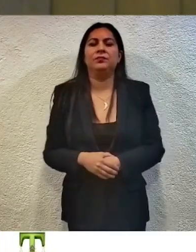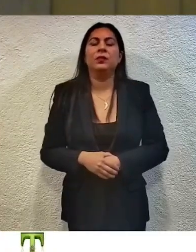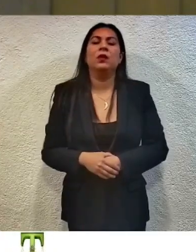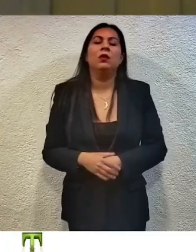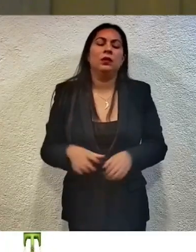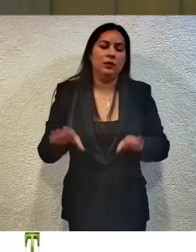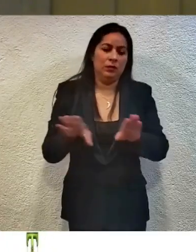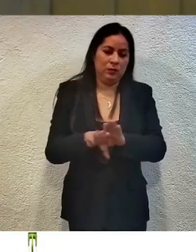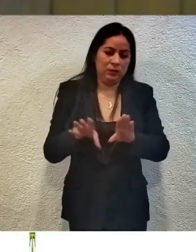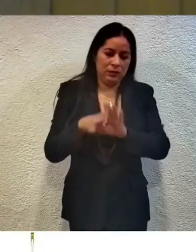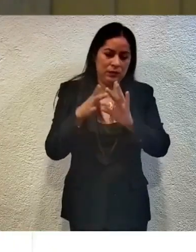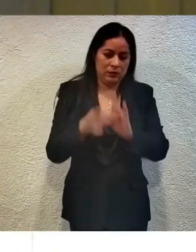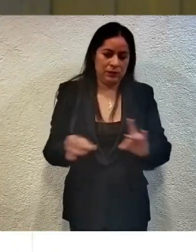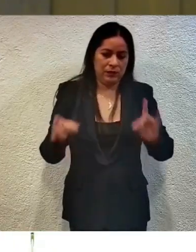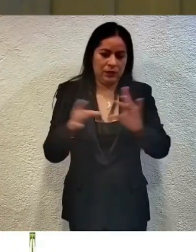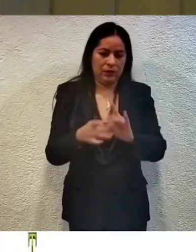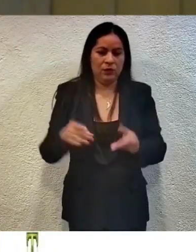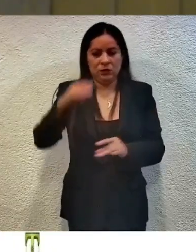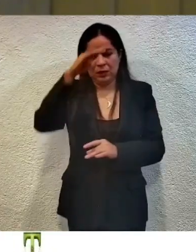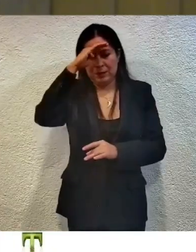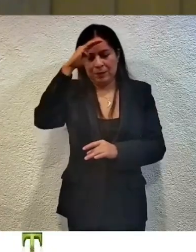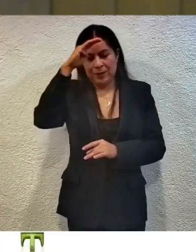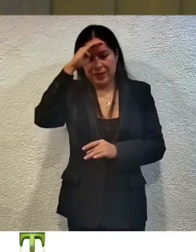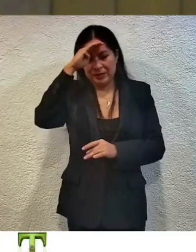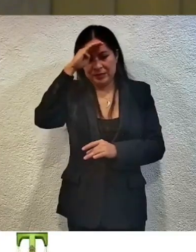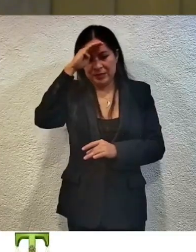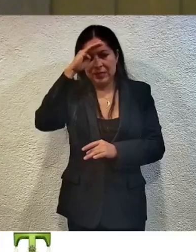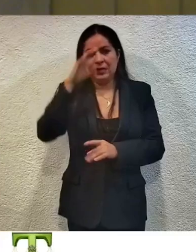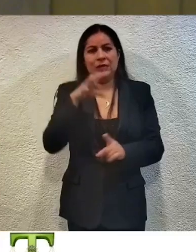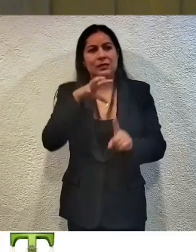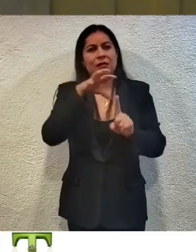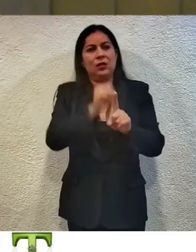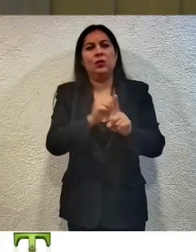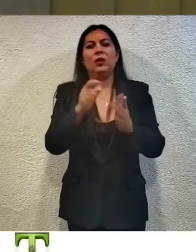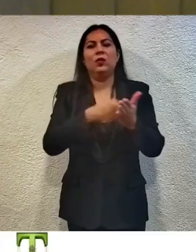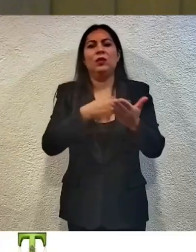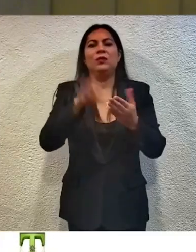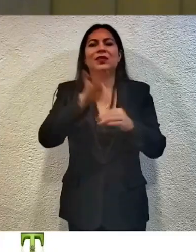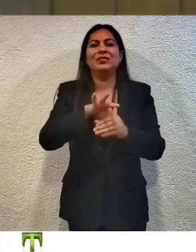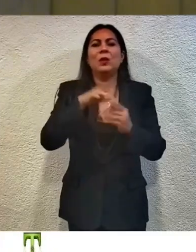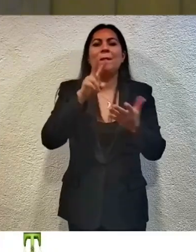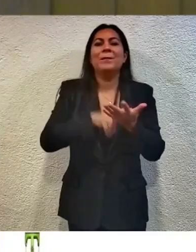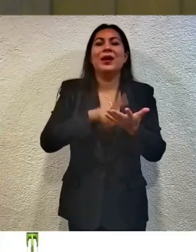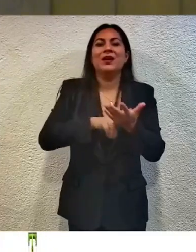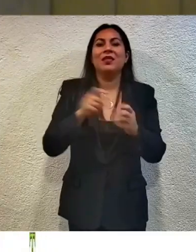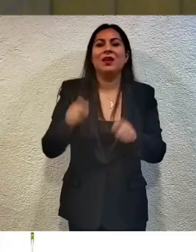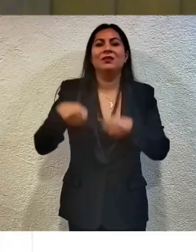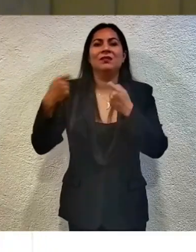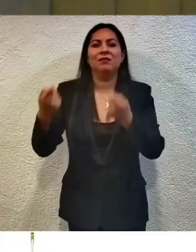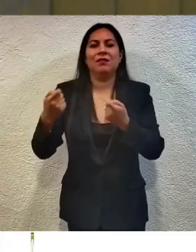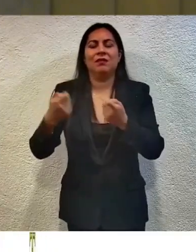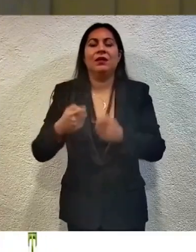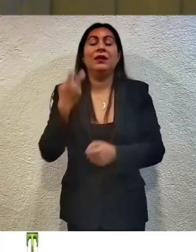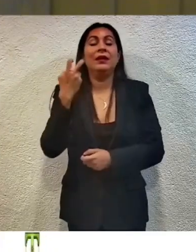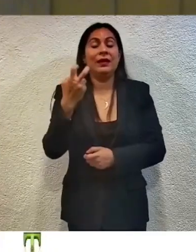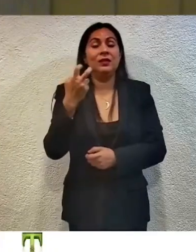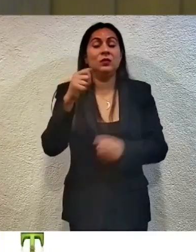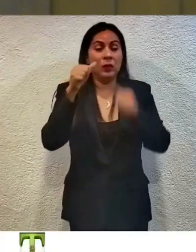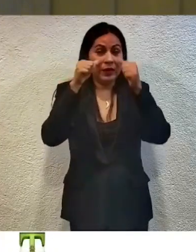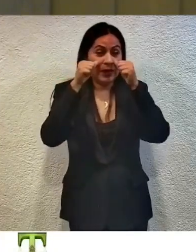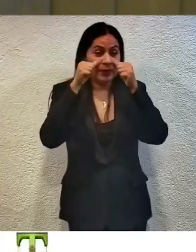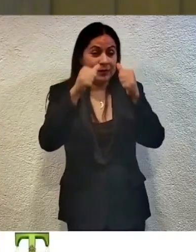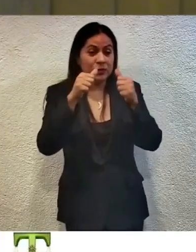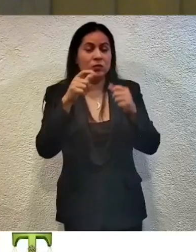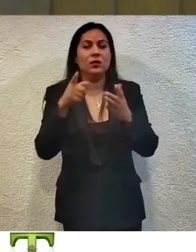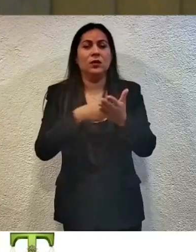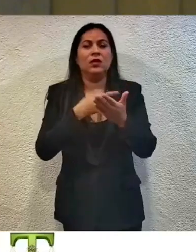como se ha destacado, se considera que se logra con la votación válida emitida. Ello en atención a que